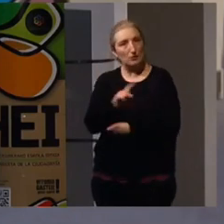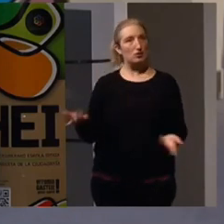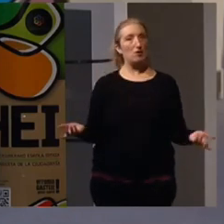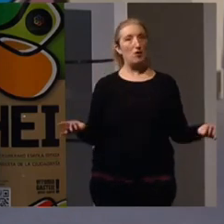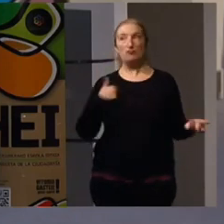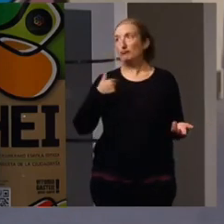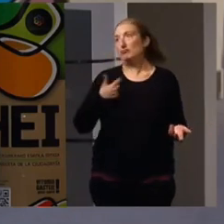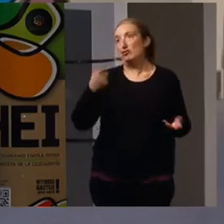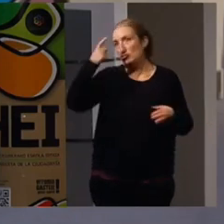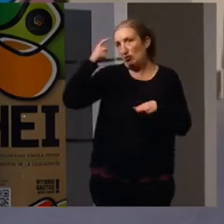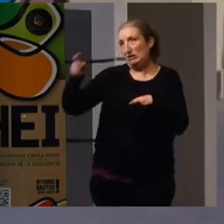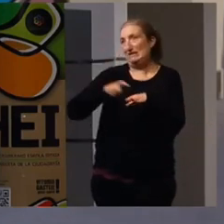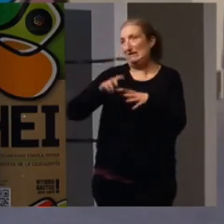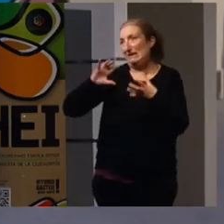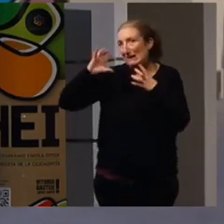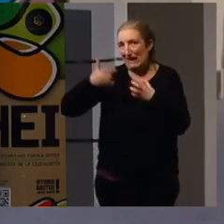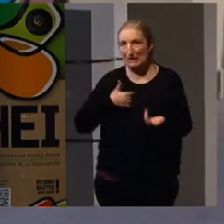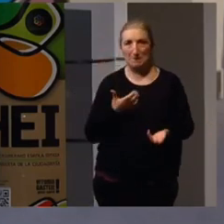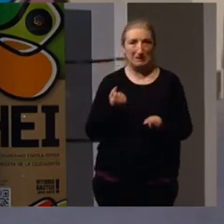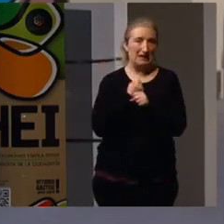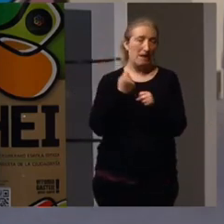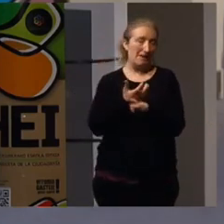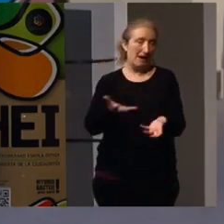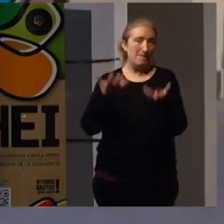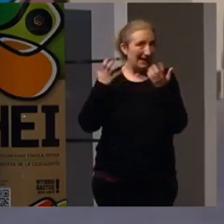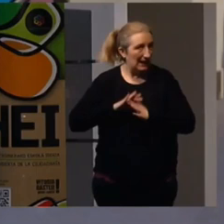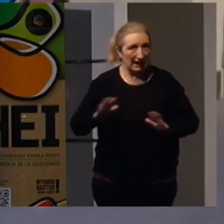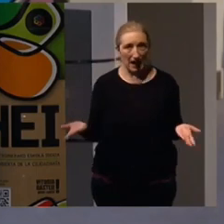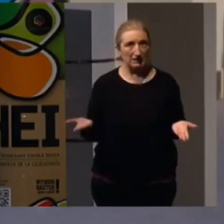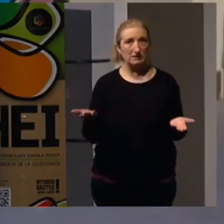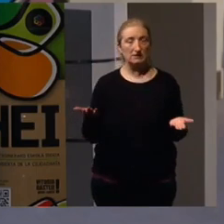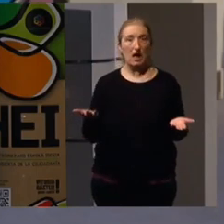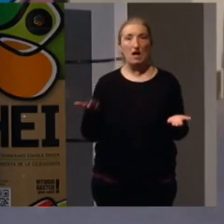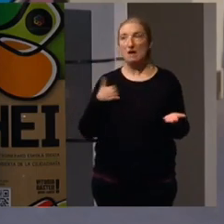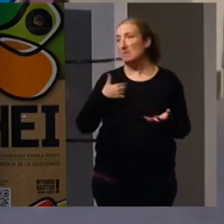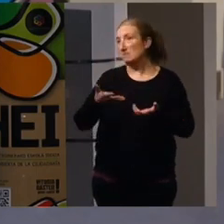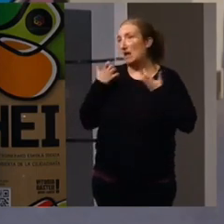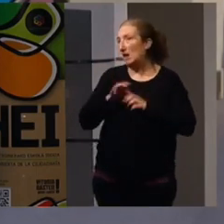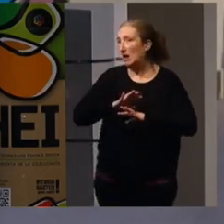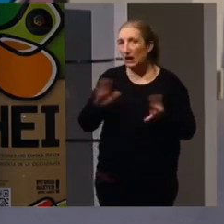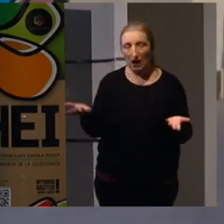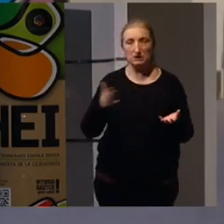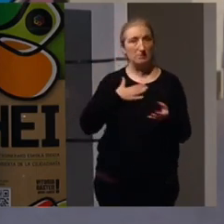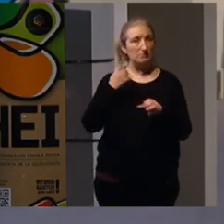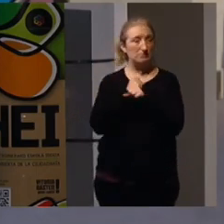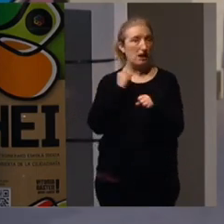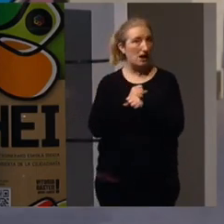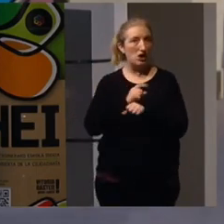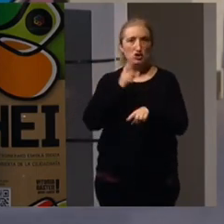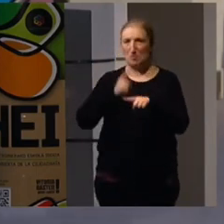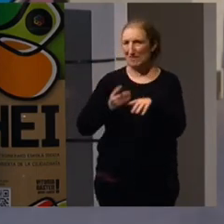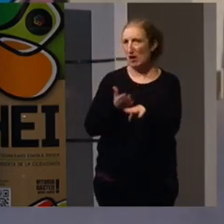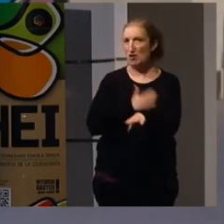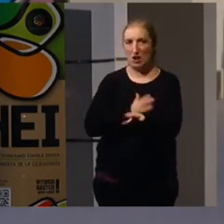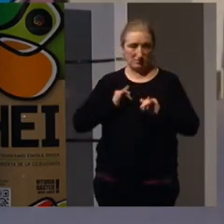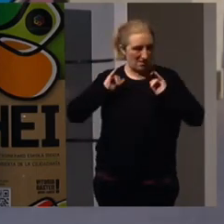quiero decir que yo vengo, o sea, yo soy psiquiatra, a mí mi trabajo clínico me encantaba, y quiero decir, y yo era de las de llegar media hora